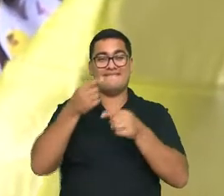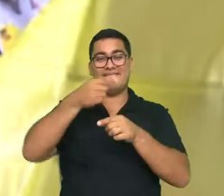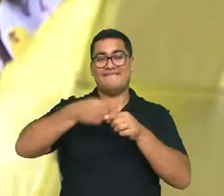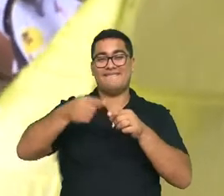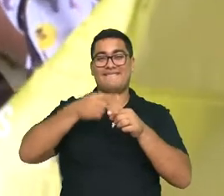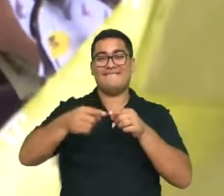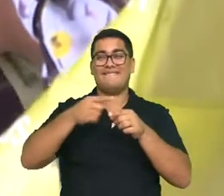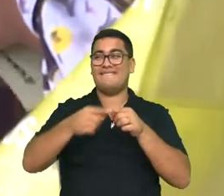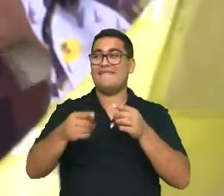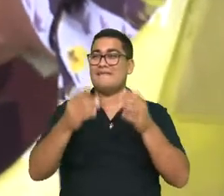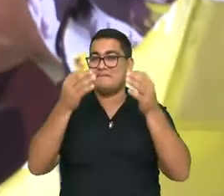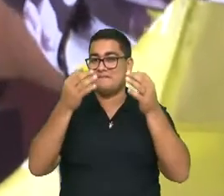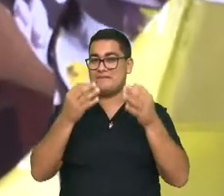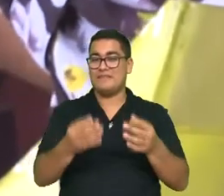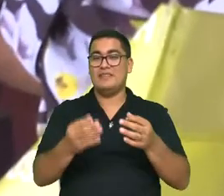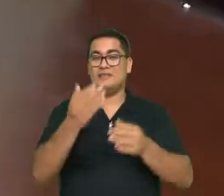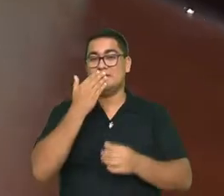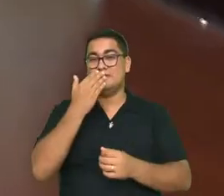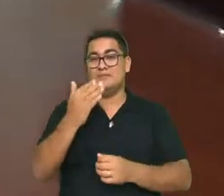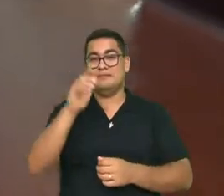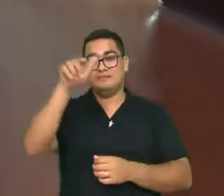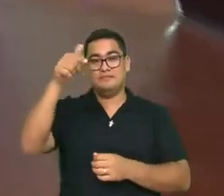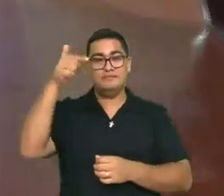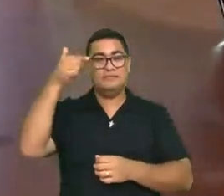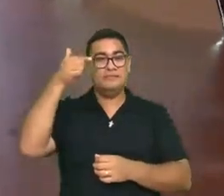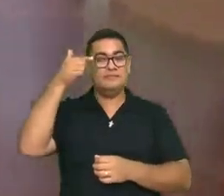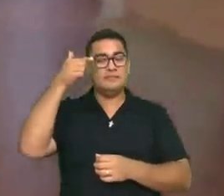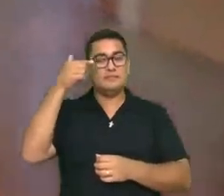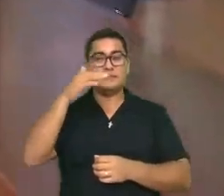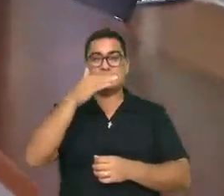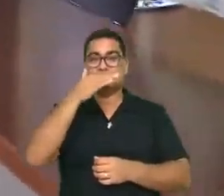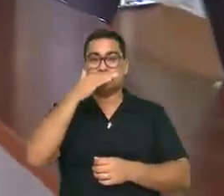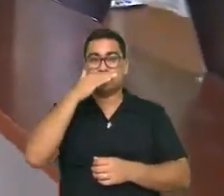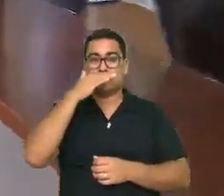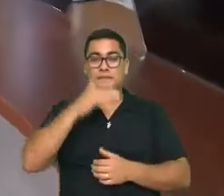su aguinaldo garantizado por el buen gobierno sandinista.